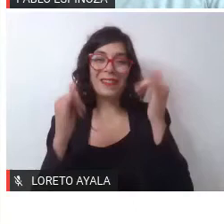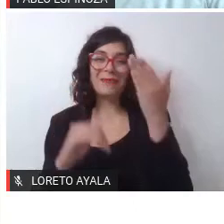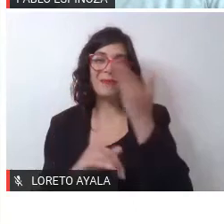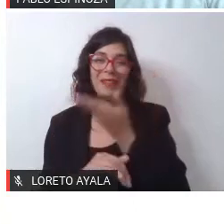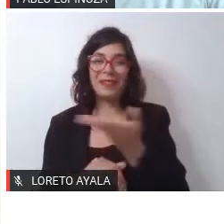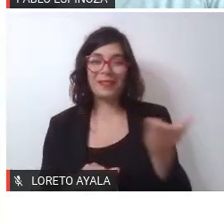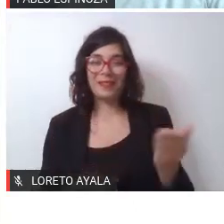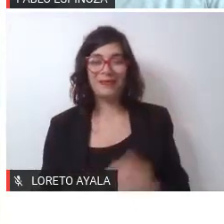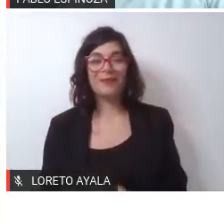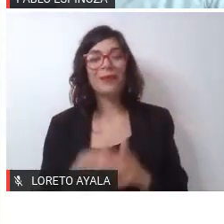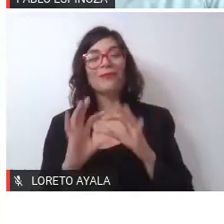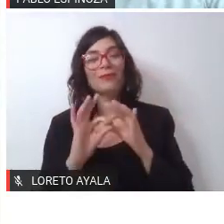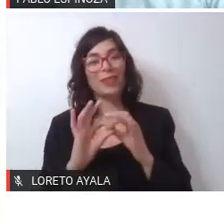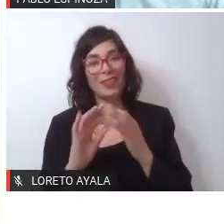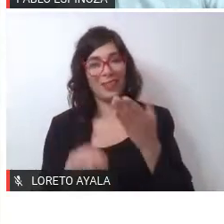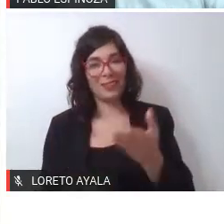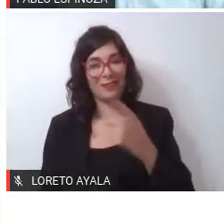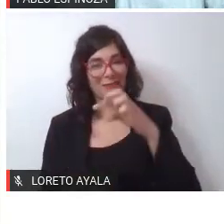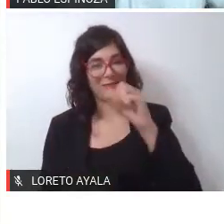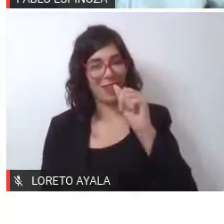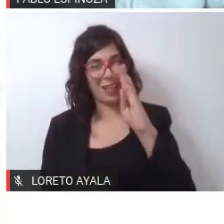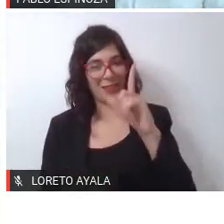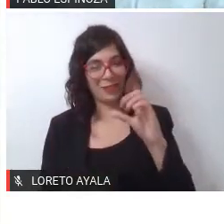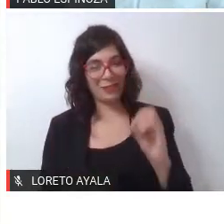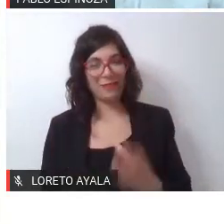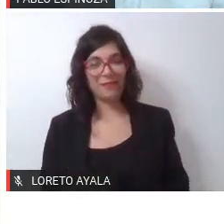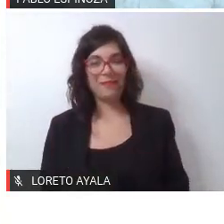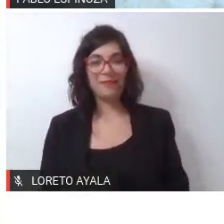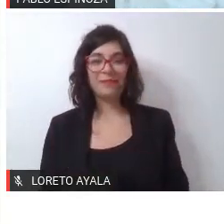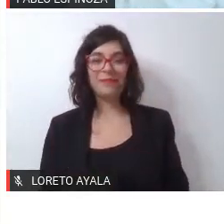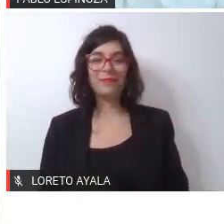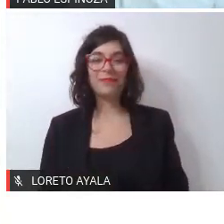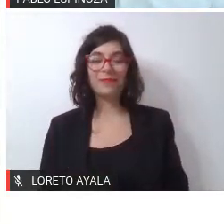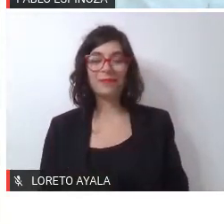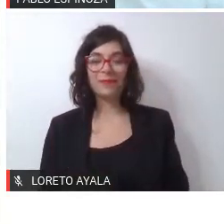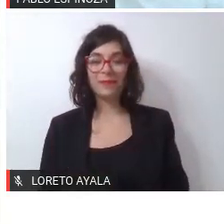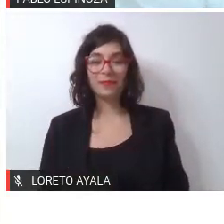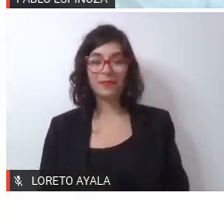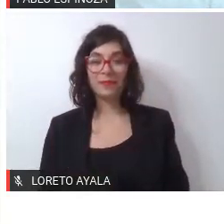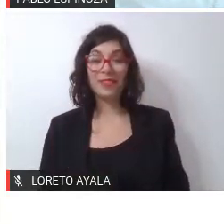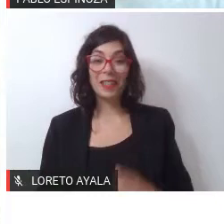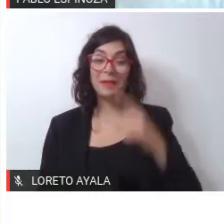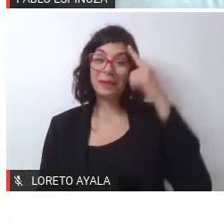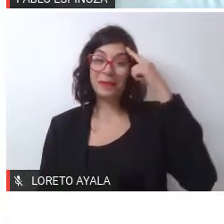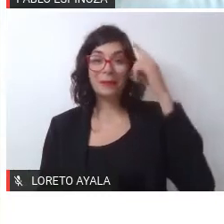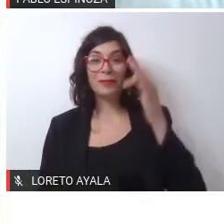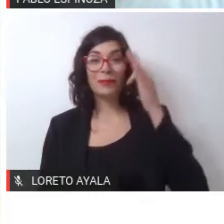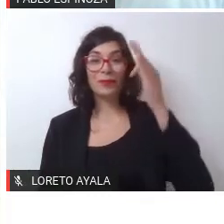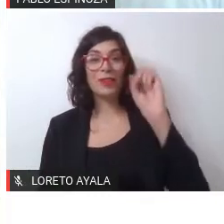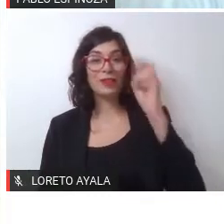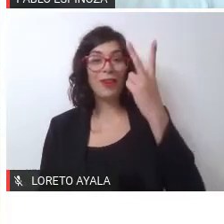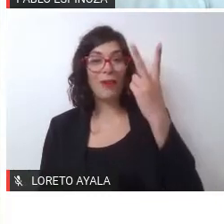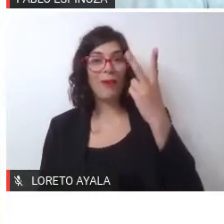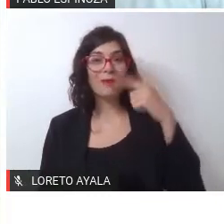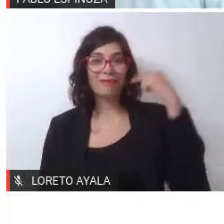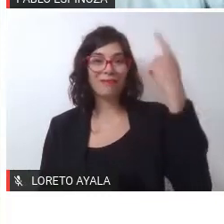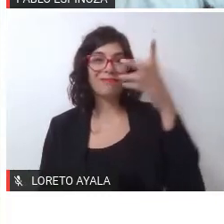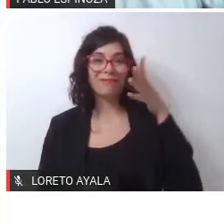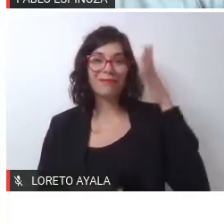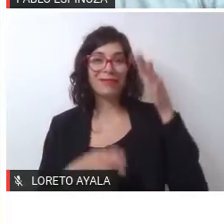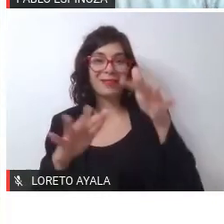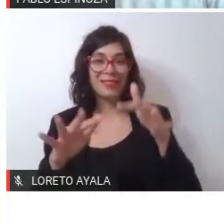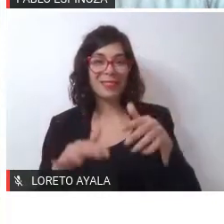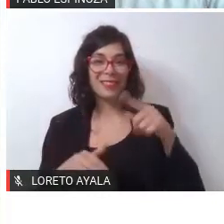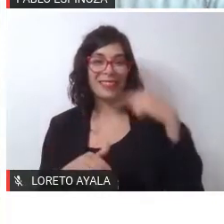que muchas gracias, Pablo. Así es que ya saben, ya preparando el segundo ciclo de seminarios, tenemos nuestro primer invitado, que sería